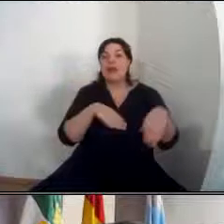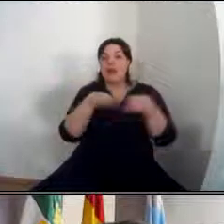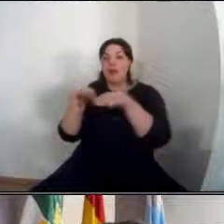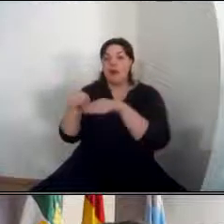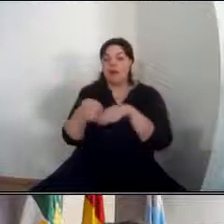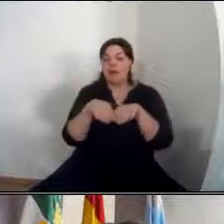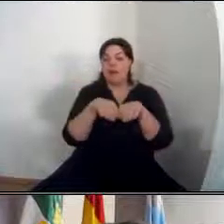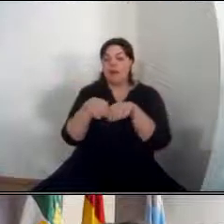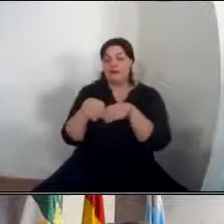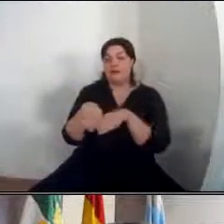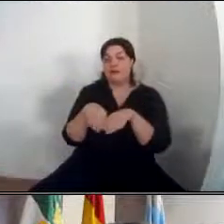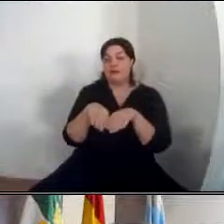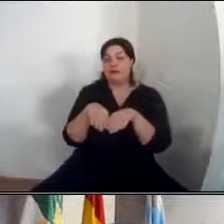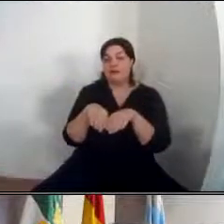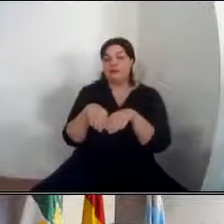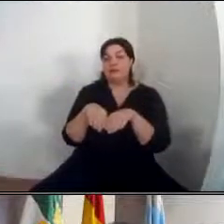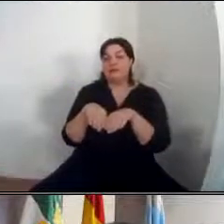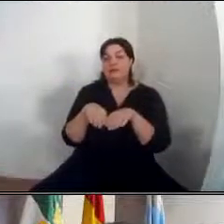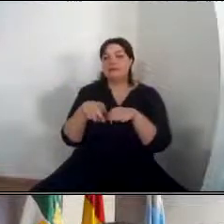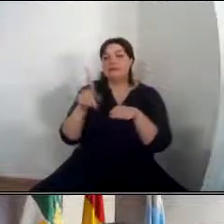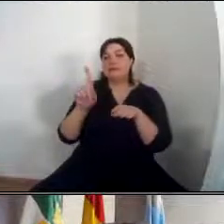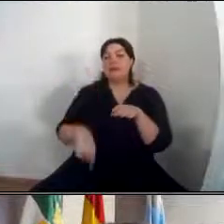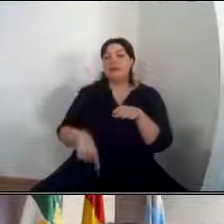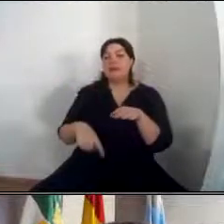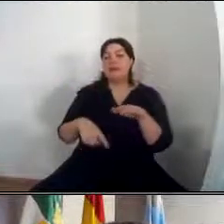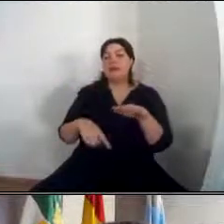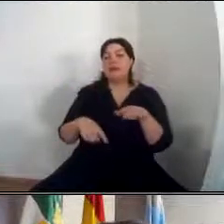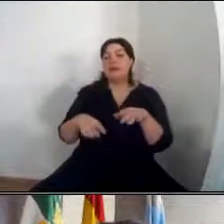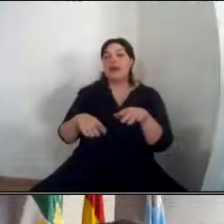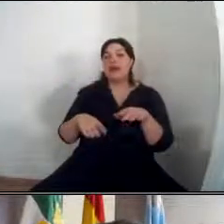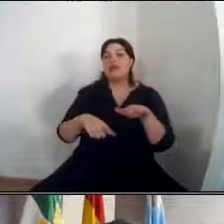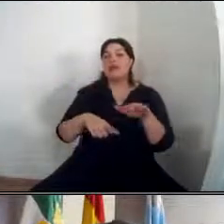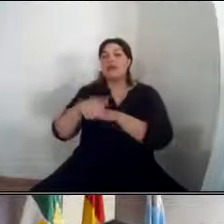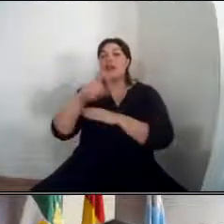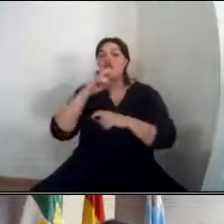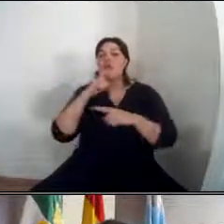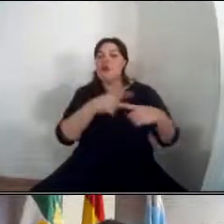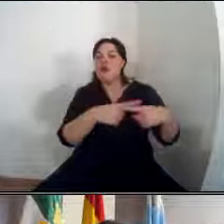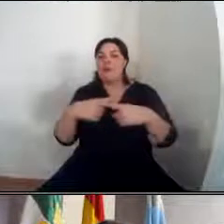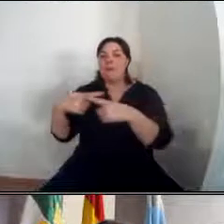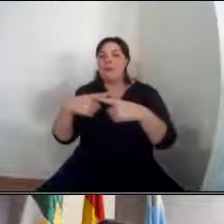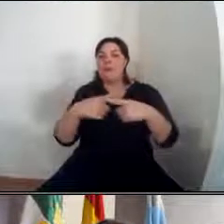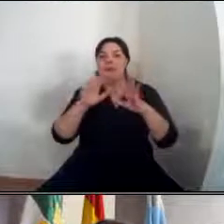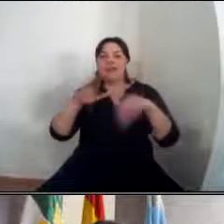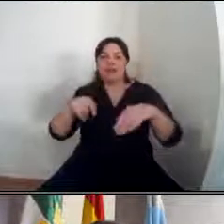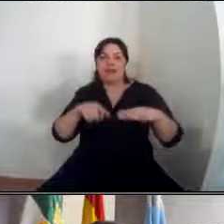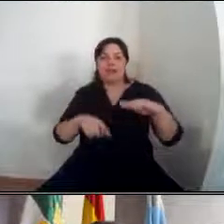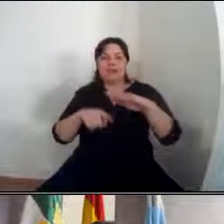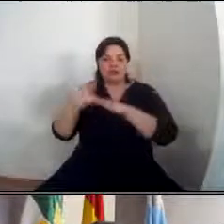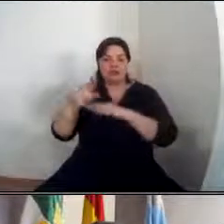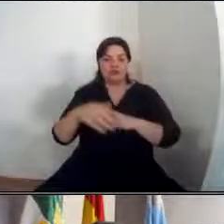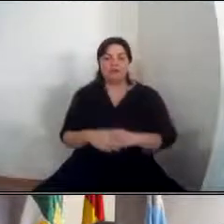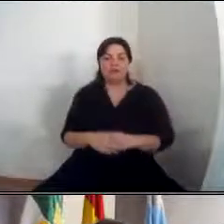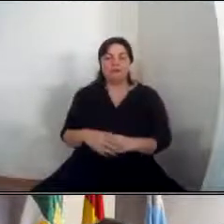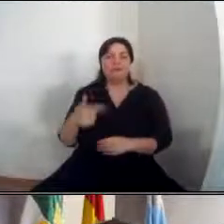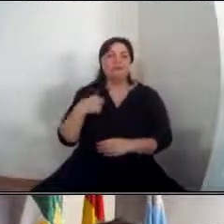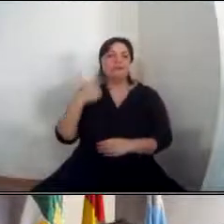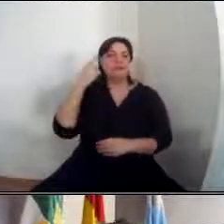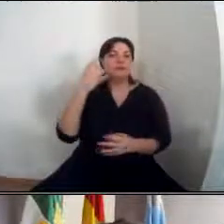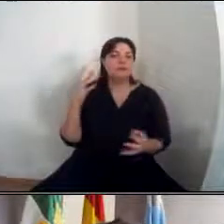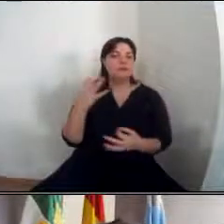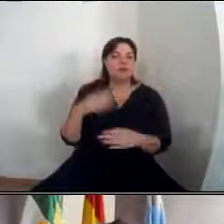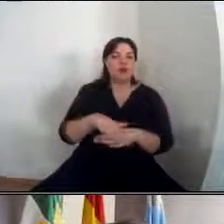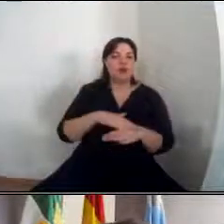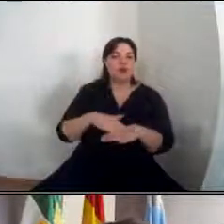todo haya desarrollo compartido. Mira, yo creo que el papel de los